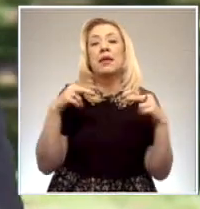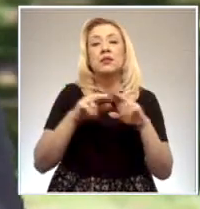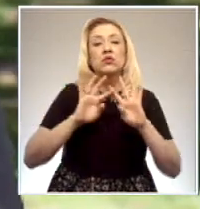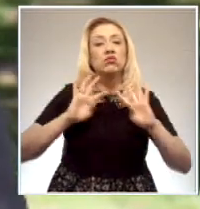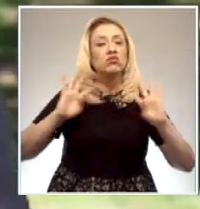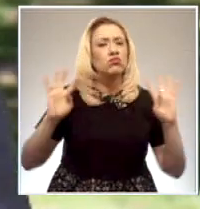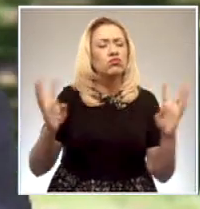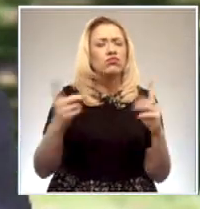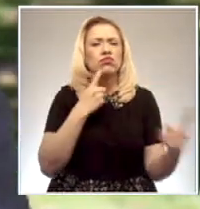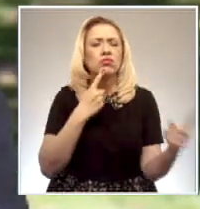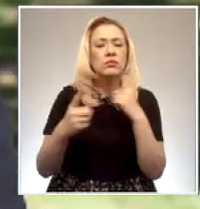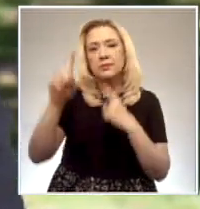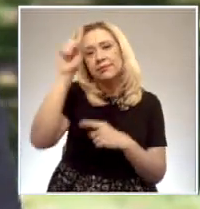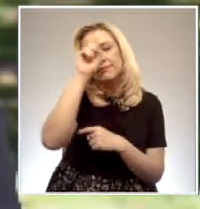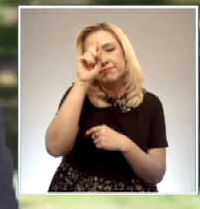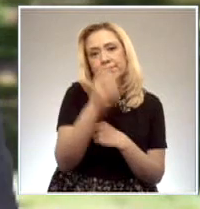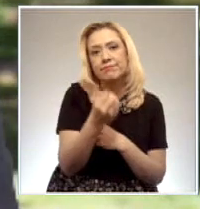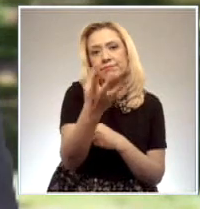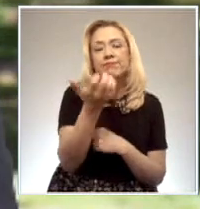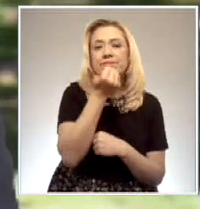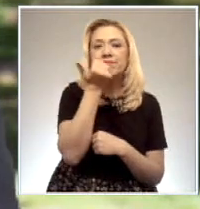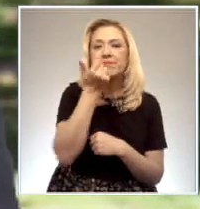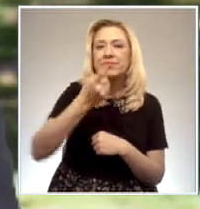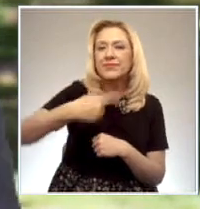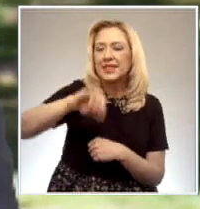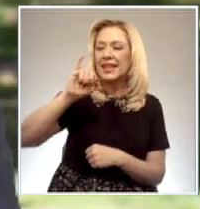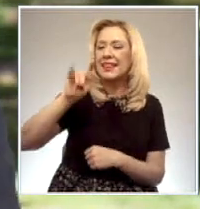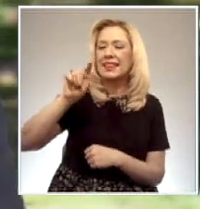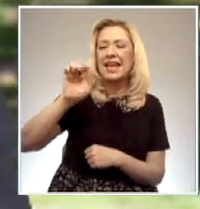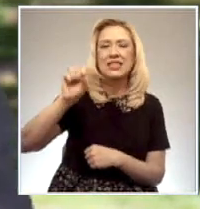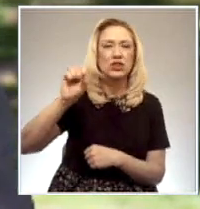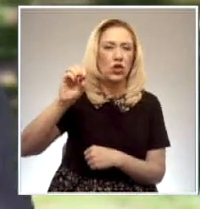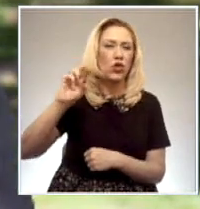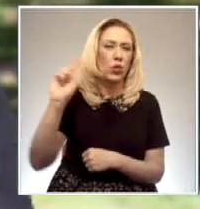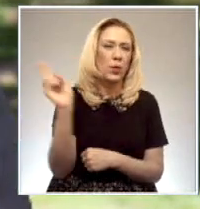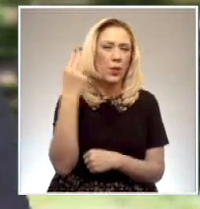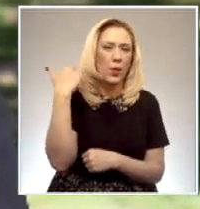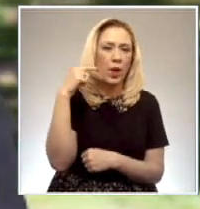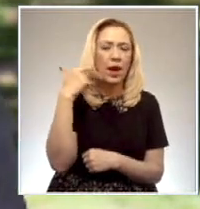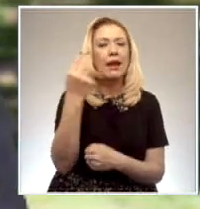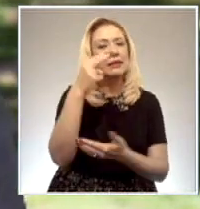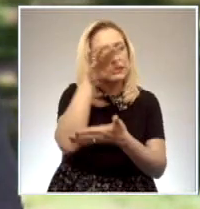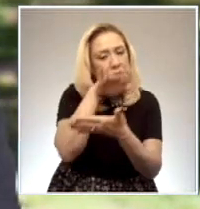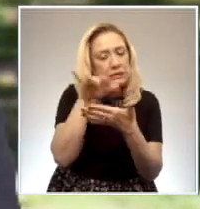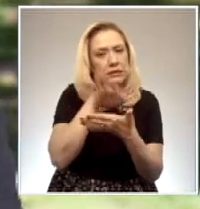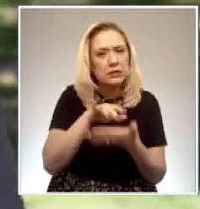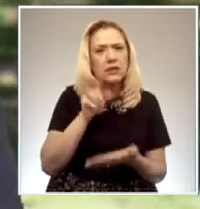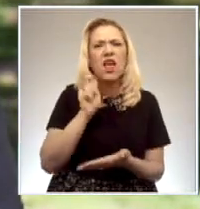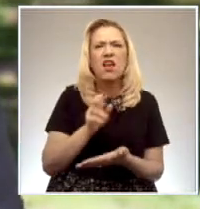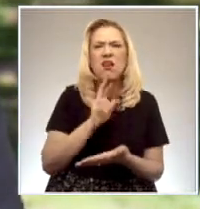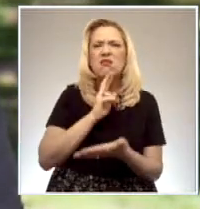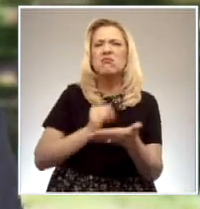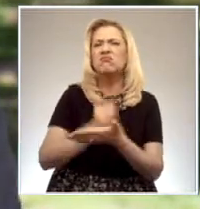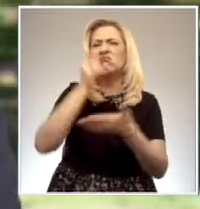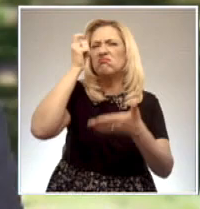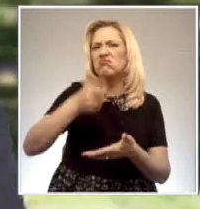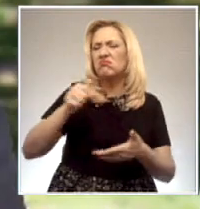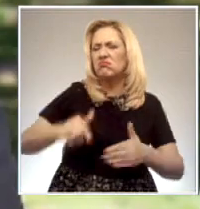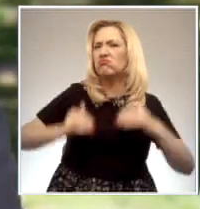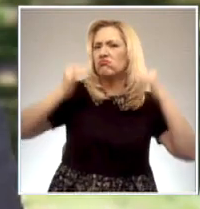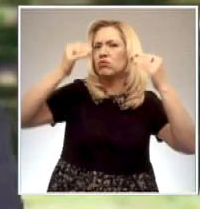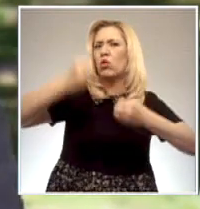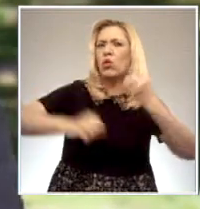conversatorio recomendaron a los estudiantes del ITESO aquí en Guadalajara a leer las sentencias de la Suprema Corte que les servirán en